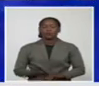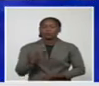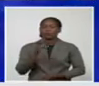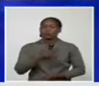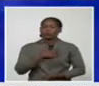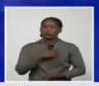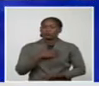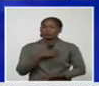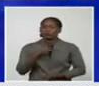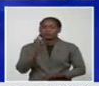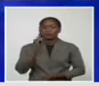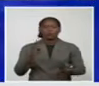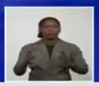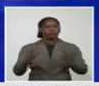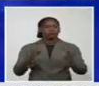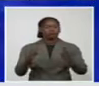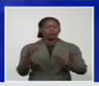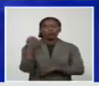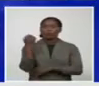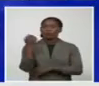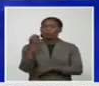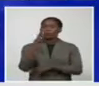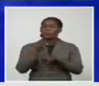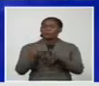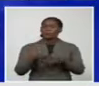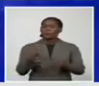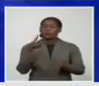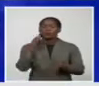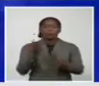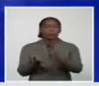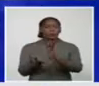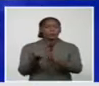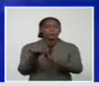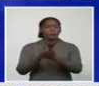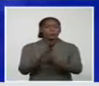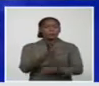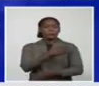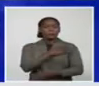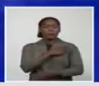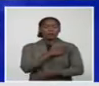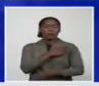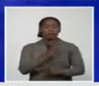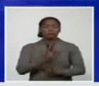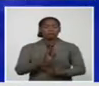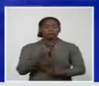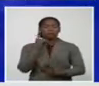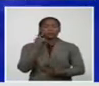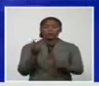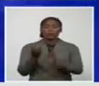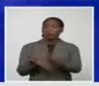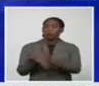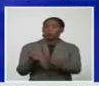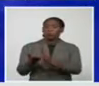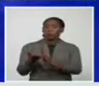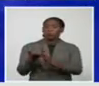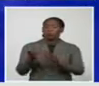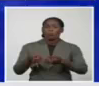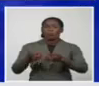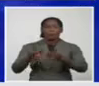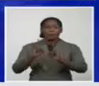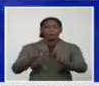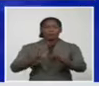con el mes de febrero. Que fue el más alto. Que fue el más alto, además de toda la pandemia. Y también en este sentido podemos decir que